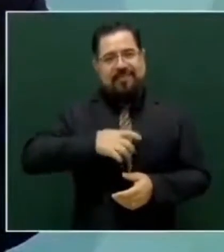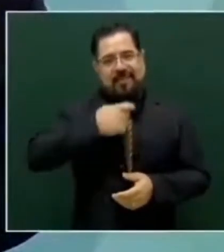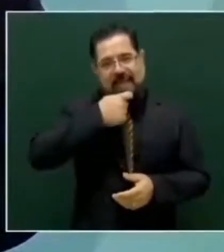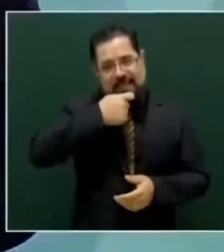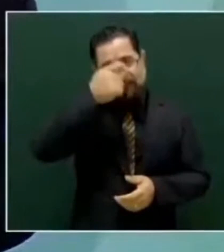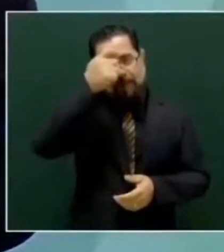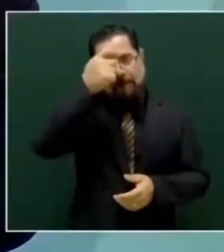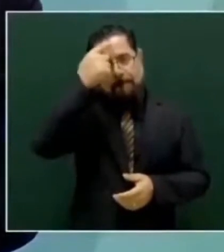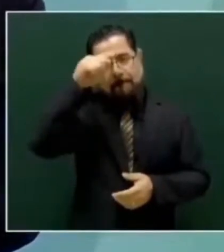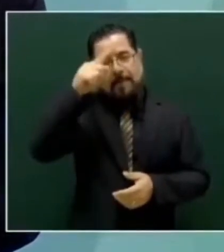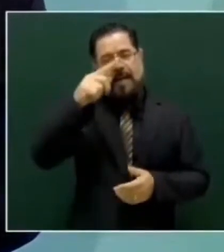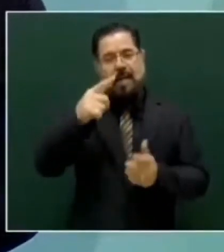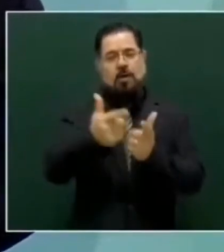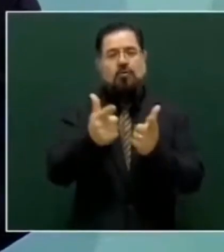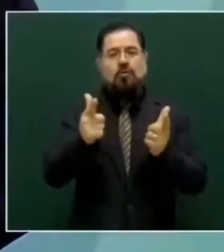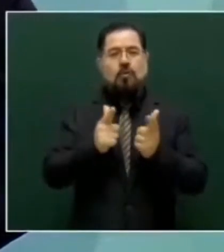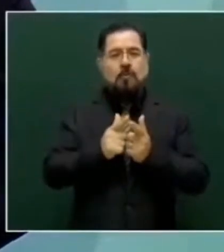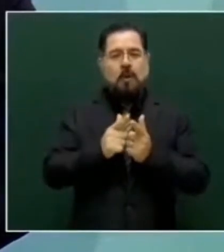Republicano,